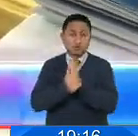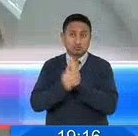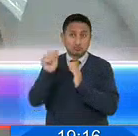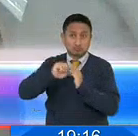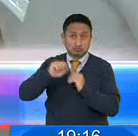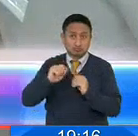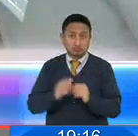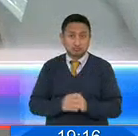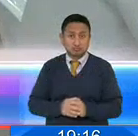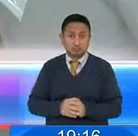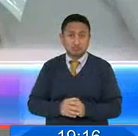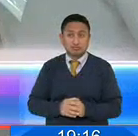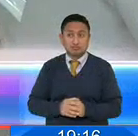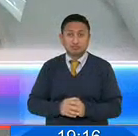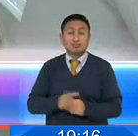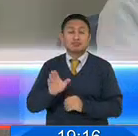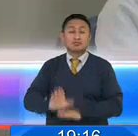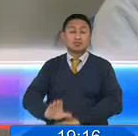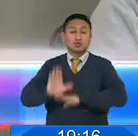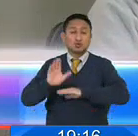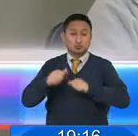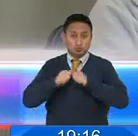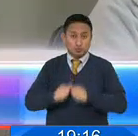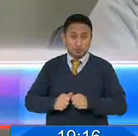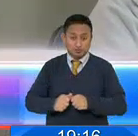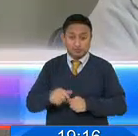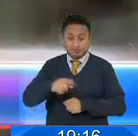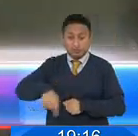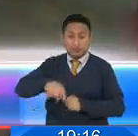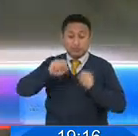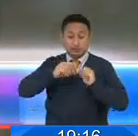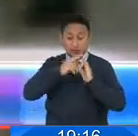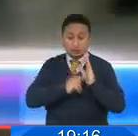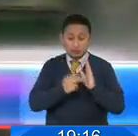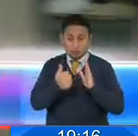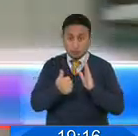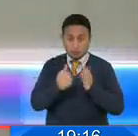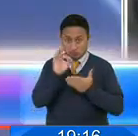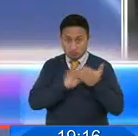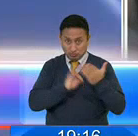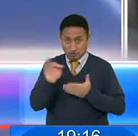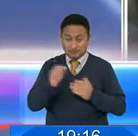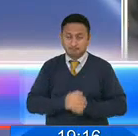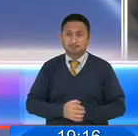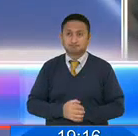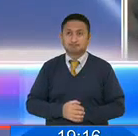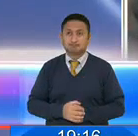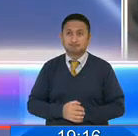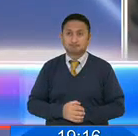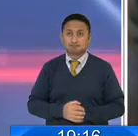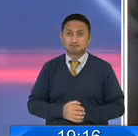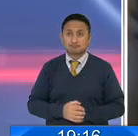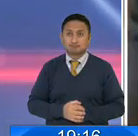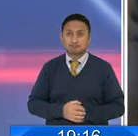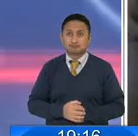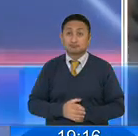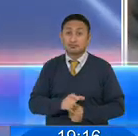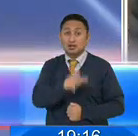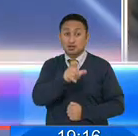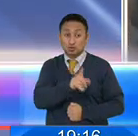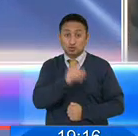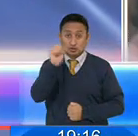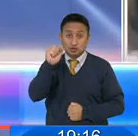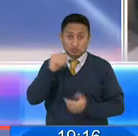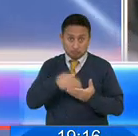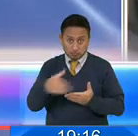los cuales se entregarán los nombramientos permanentes a aquellos que cumplan con los requisitos. Que no se queden fuera los que tienen derecho y que